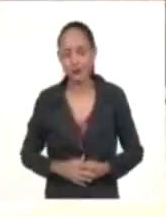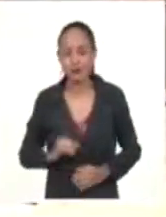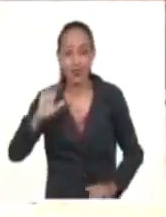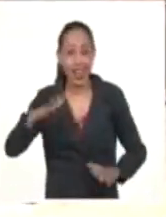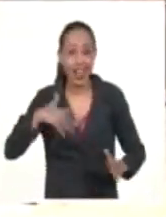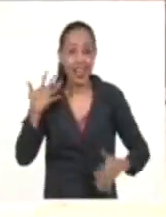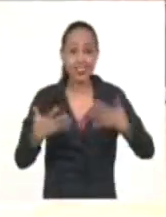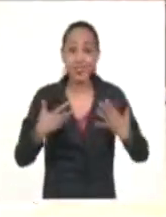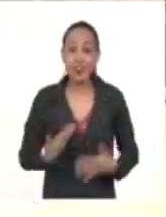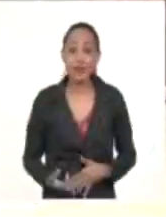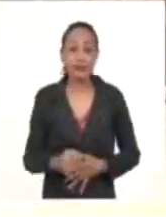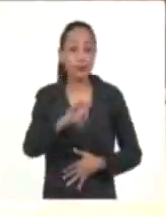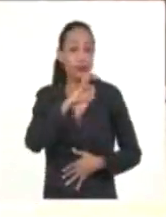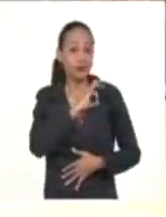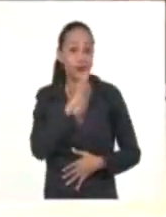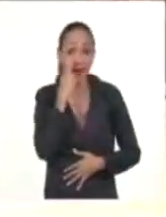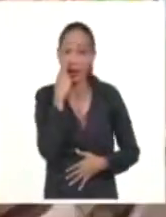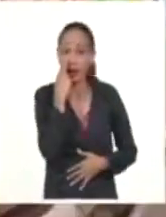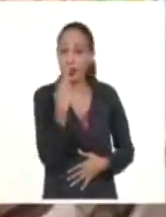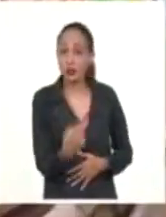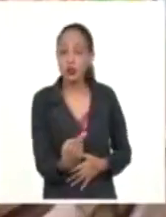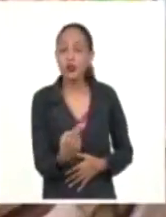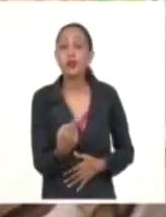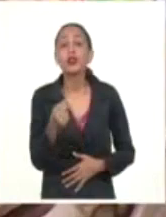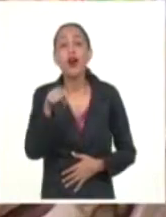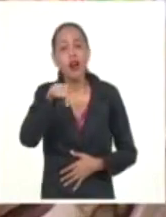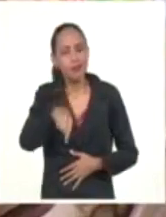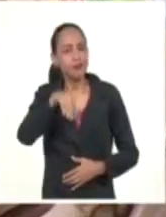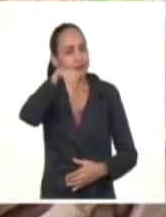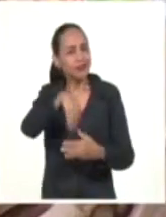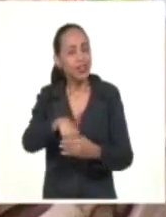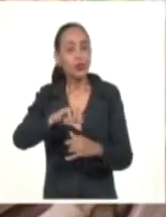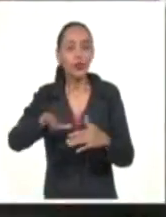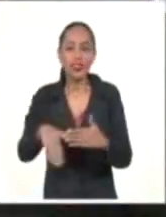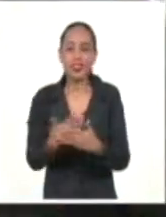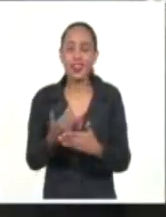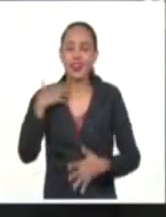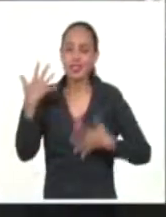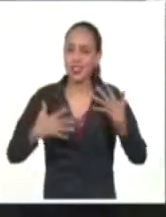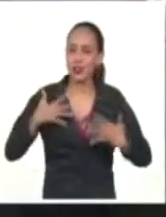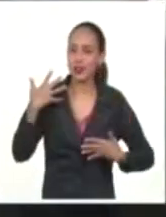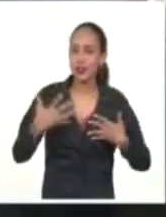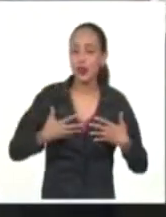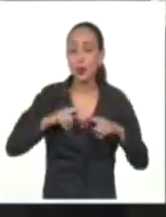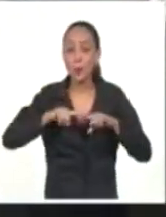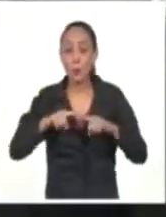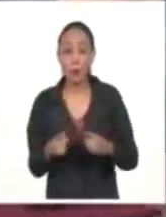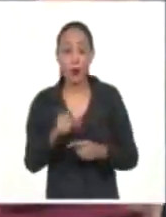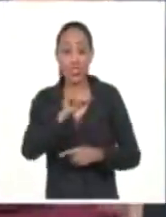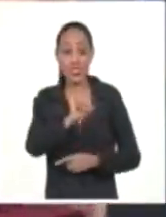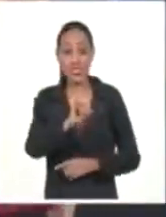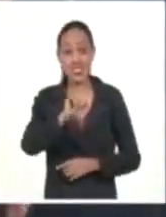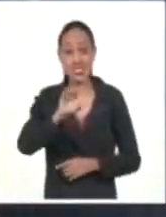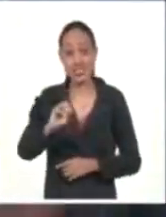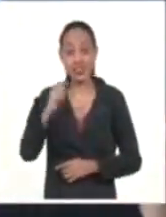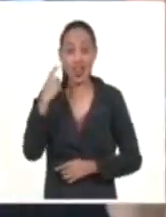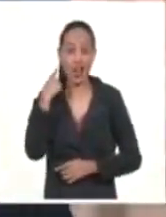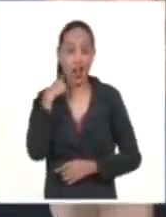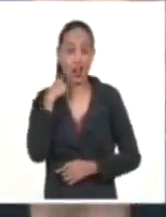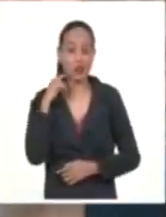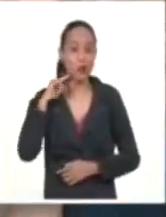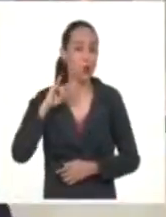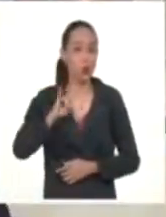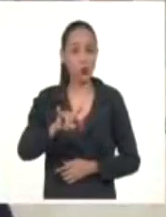de condecoración y reconocimientos forma parte de la jornada de celebraciones por los 60 años de